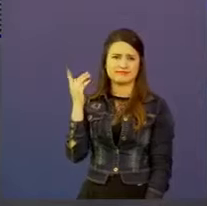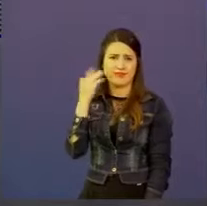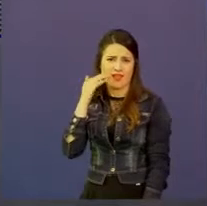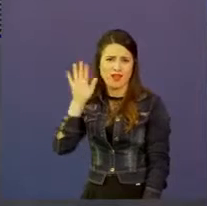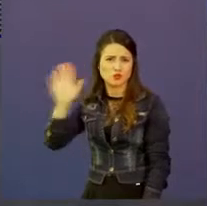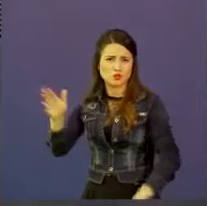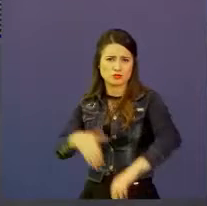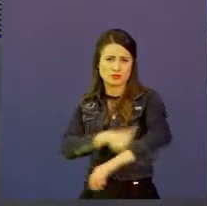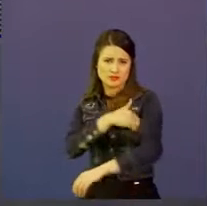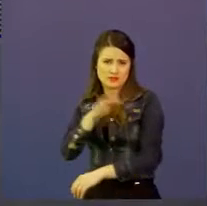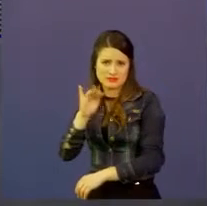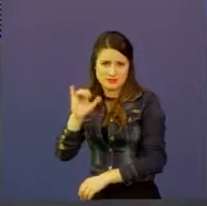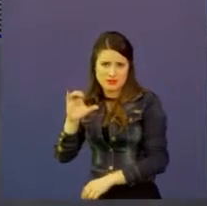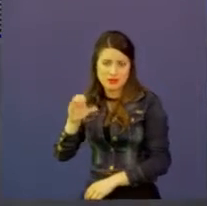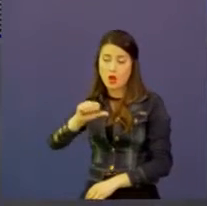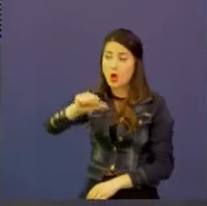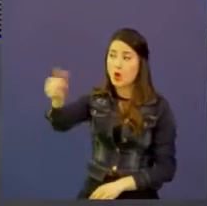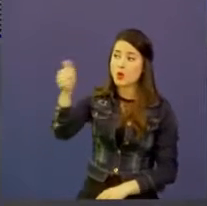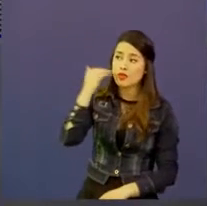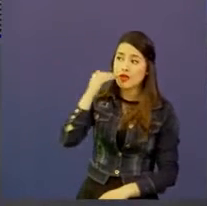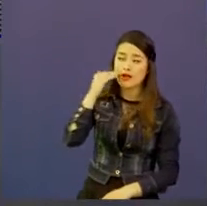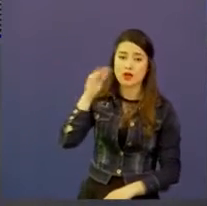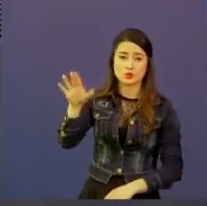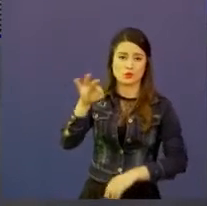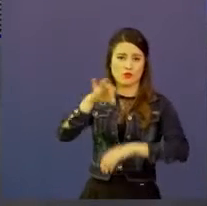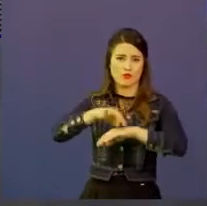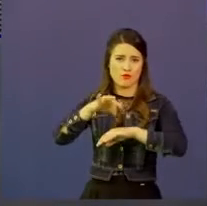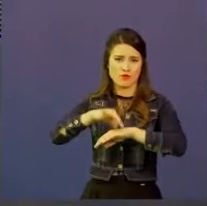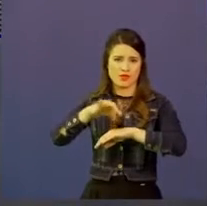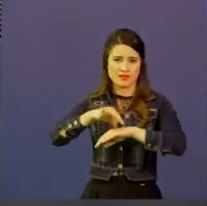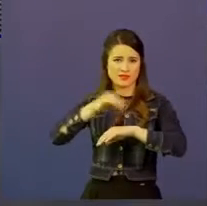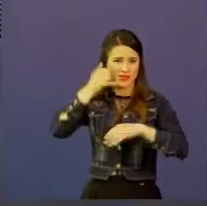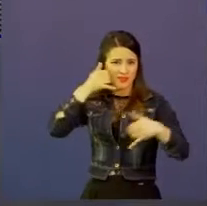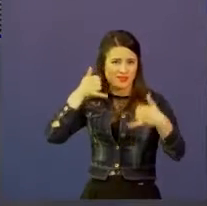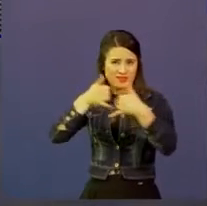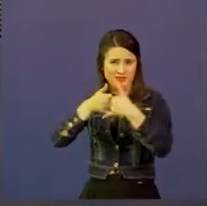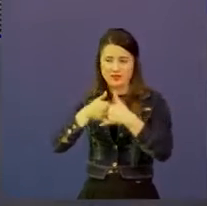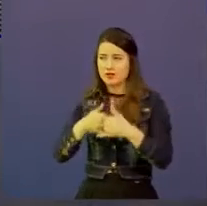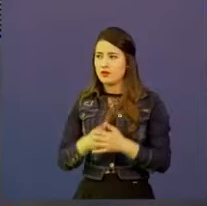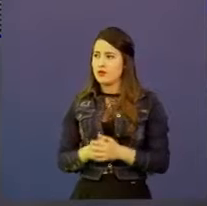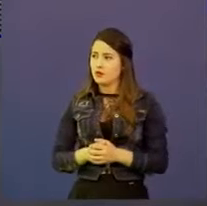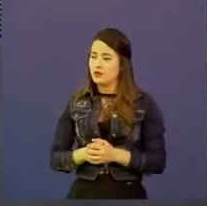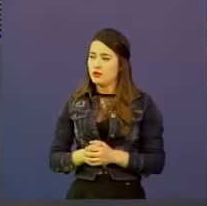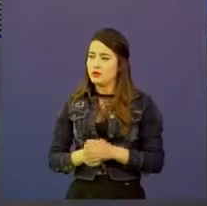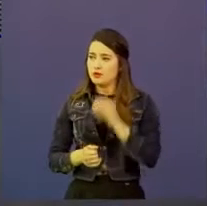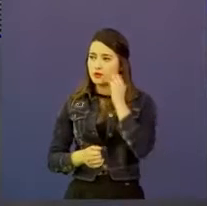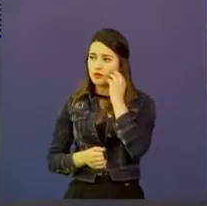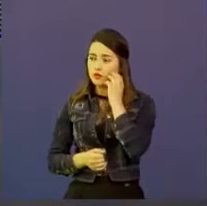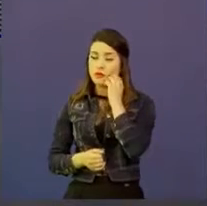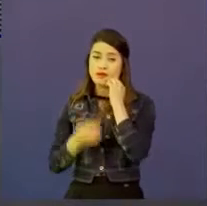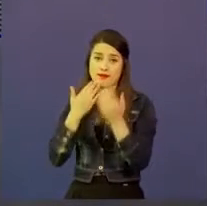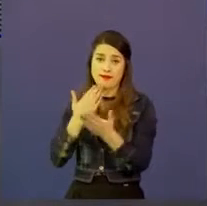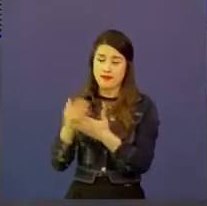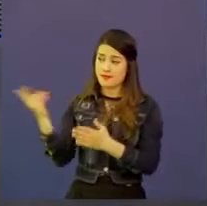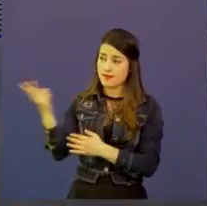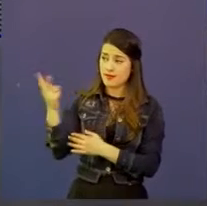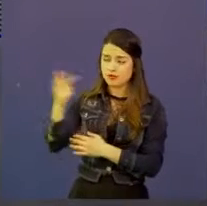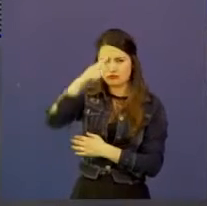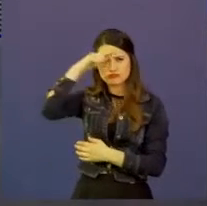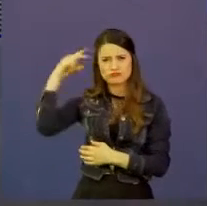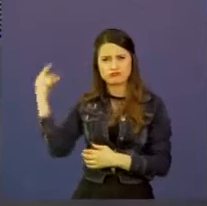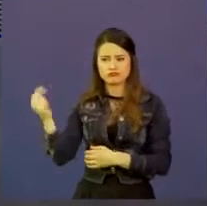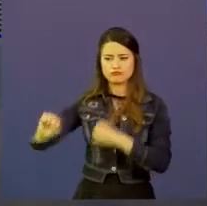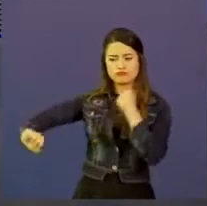Fundación Telefónica, que además te quiero agradecer pues que realmente se hayan puesto la camiseta para trabajar con